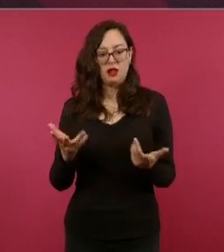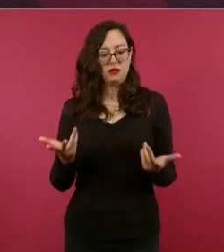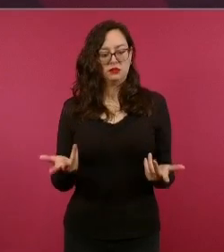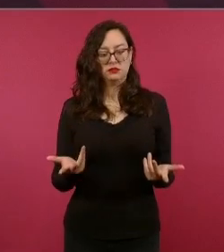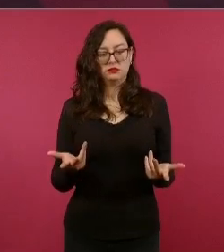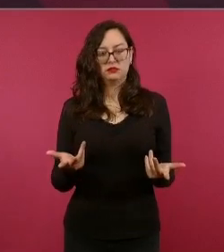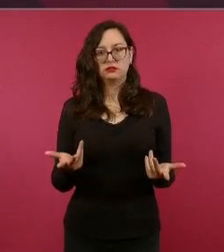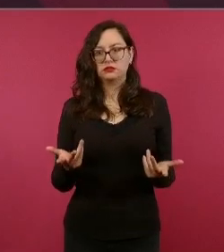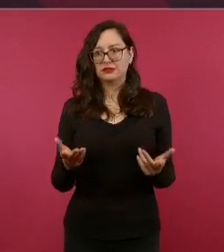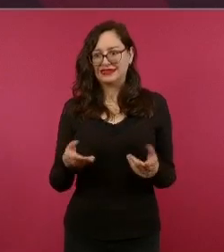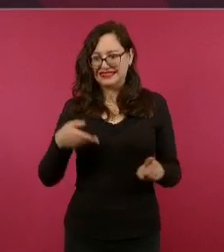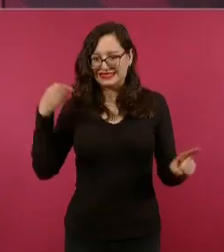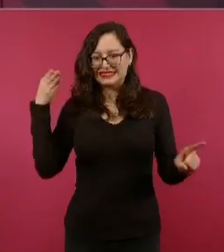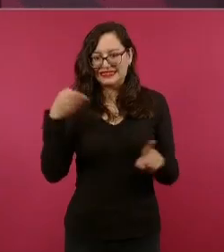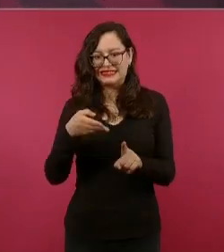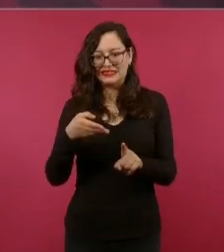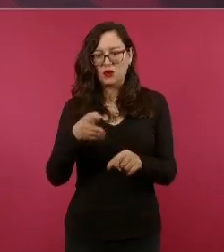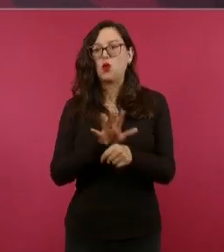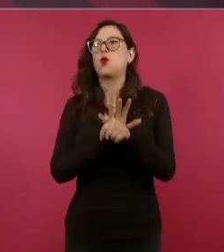las normas,